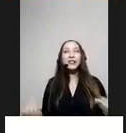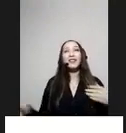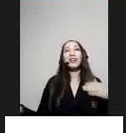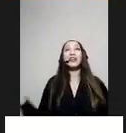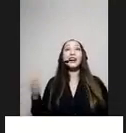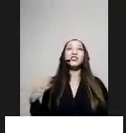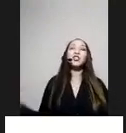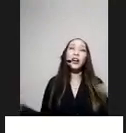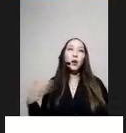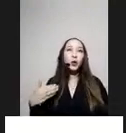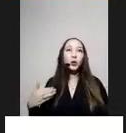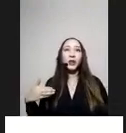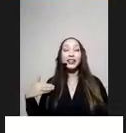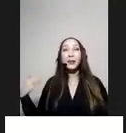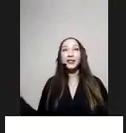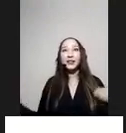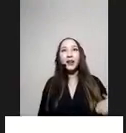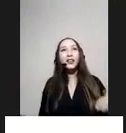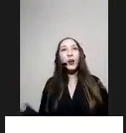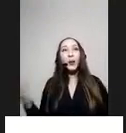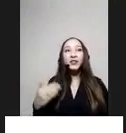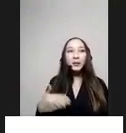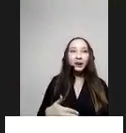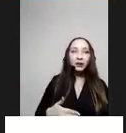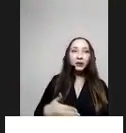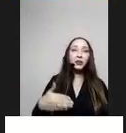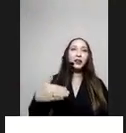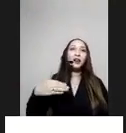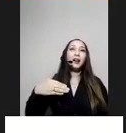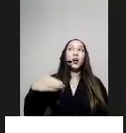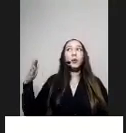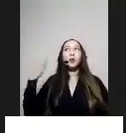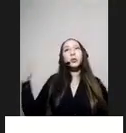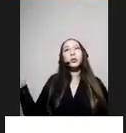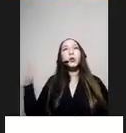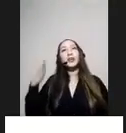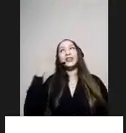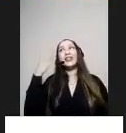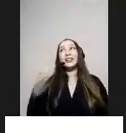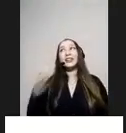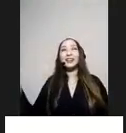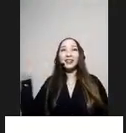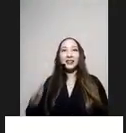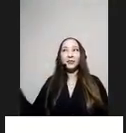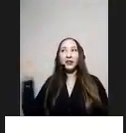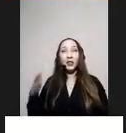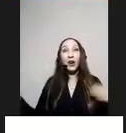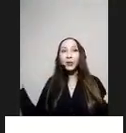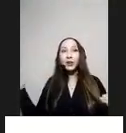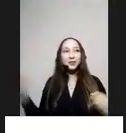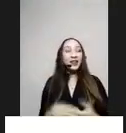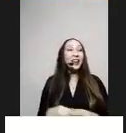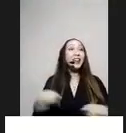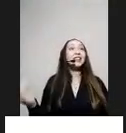mente va brincando de un lado a otro entre pensamientos y pensamientos, como un mono lo hace entre los